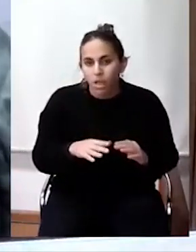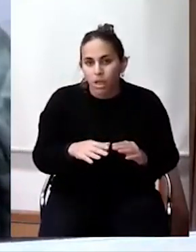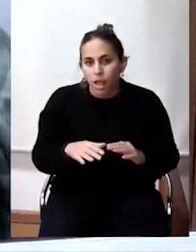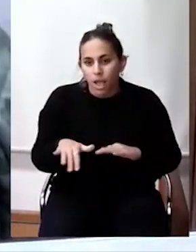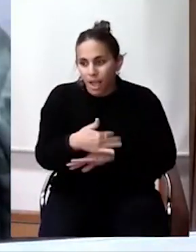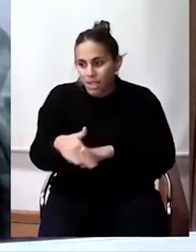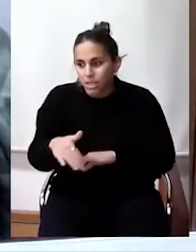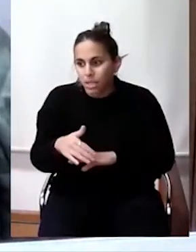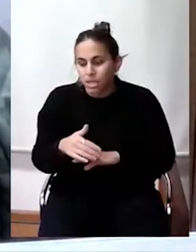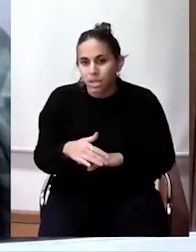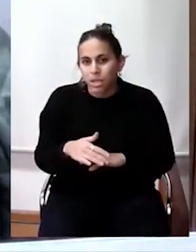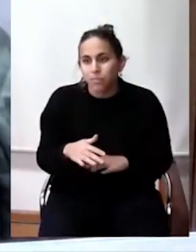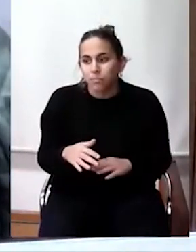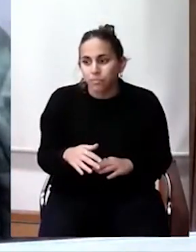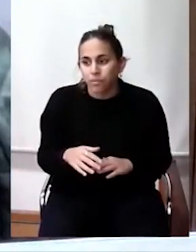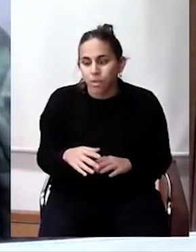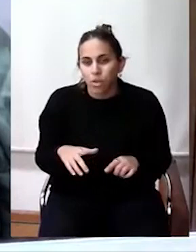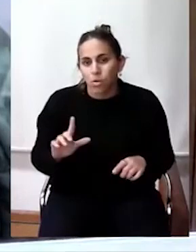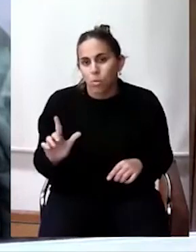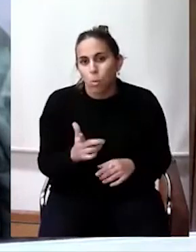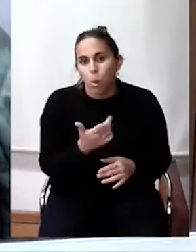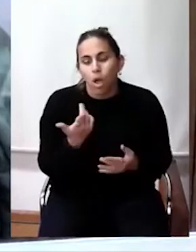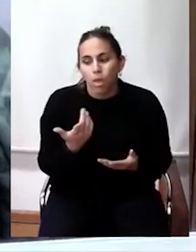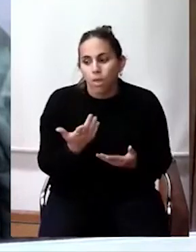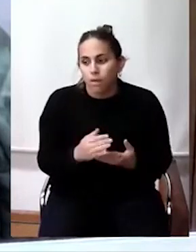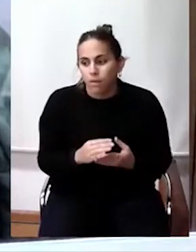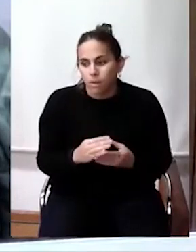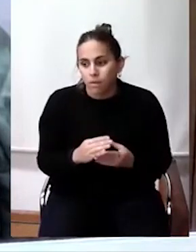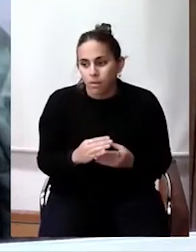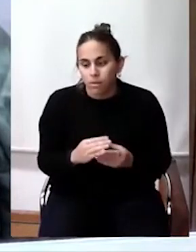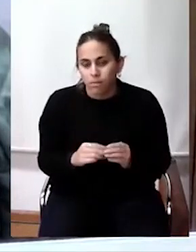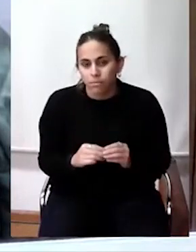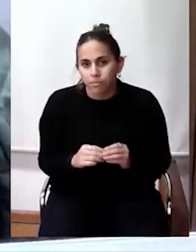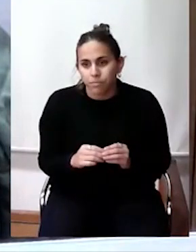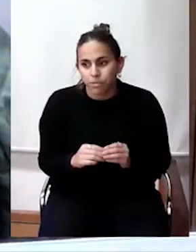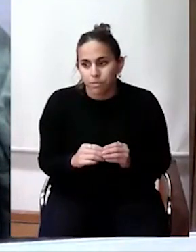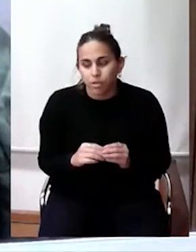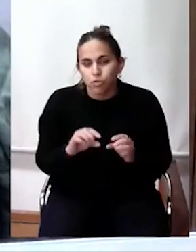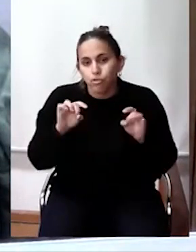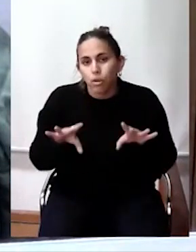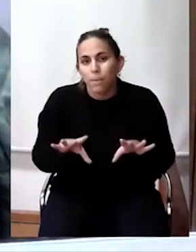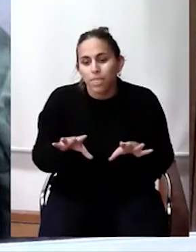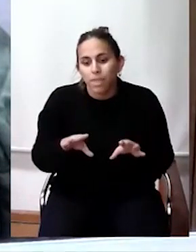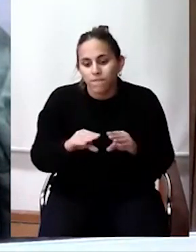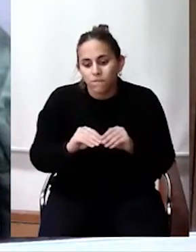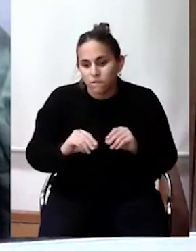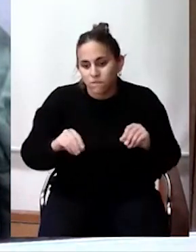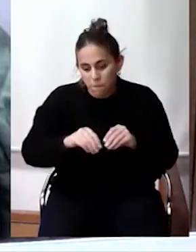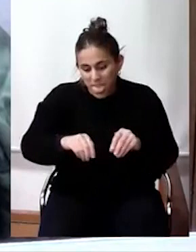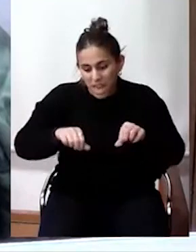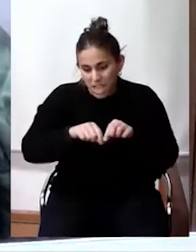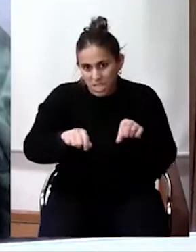espinillo donde todavía no tenemos eh Nada más que en balastro Y con